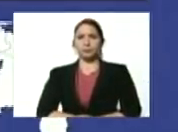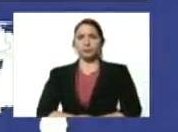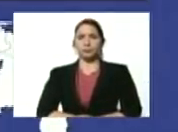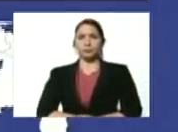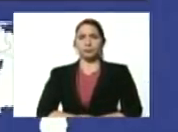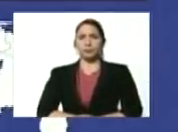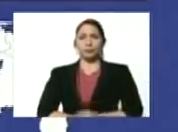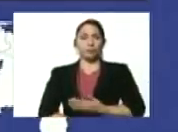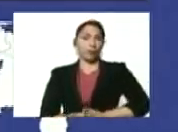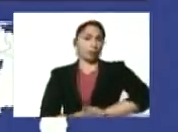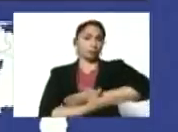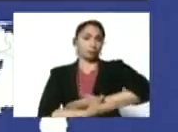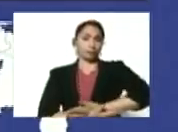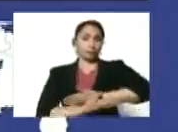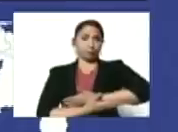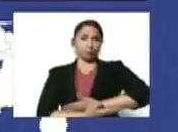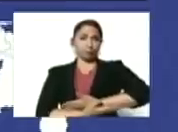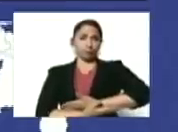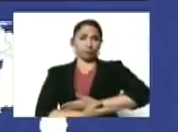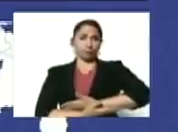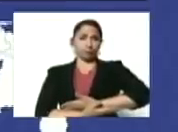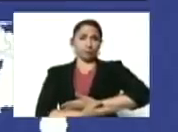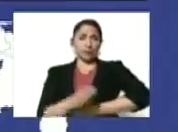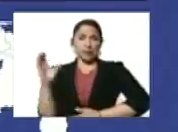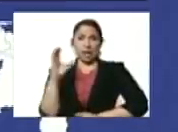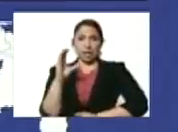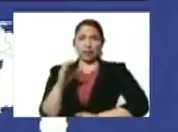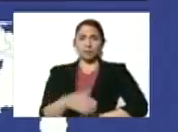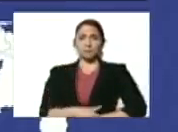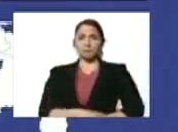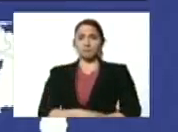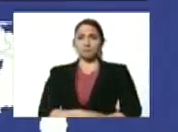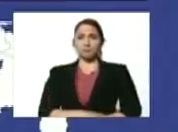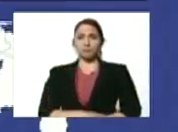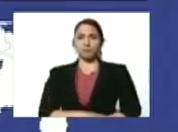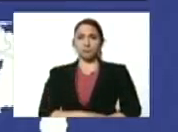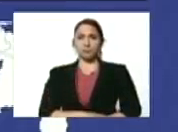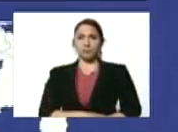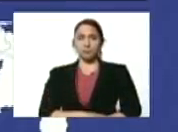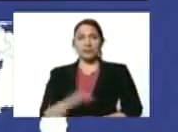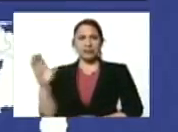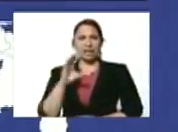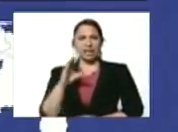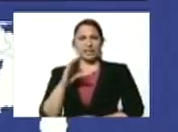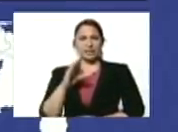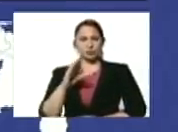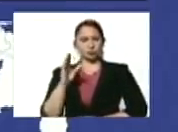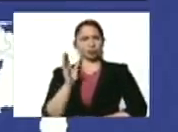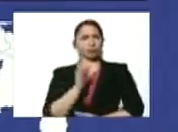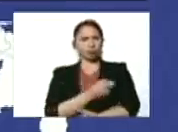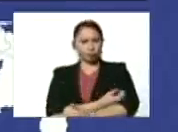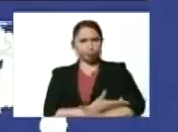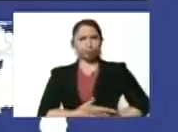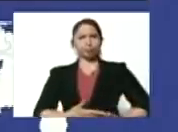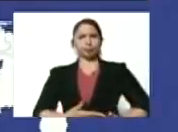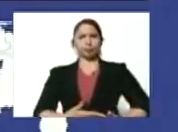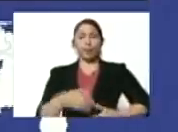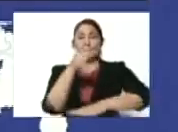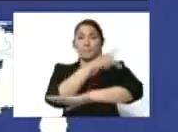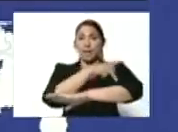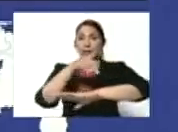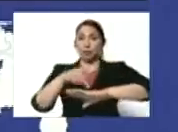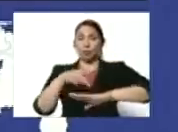maternidad Concepción Palacios en Caracas, caraqueño de pura cepa, de la